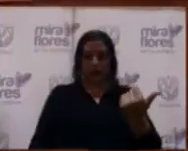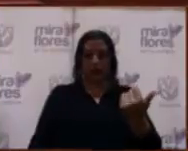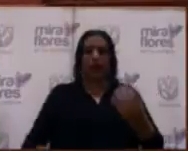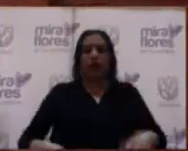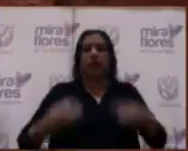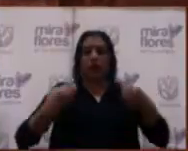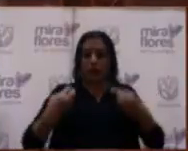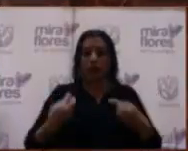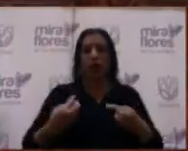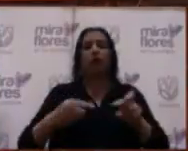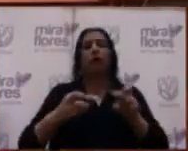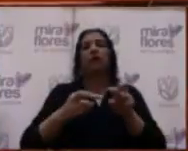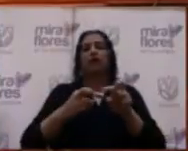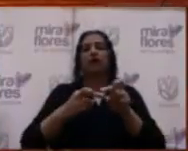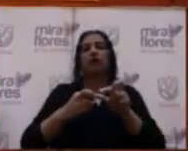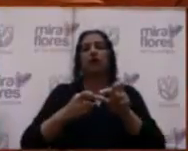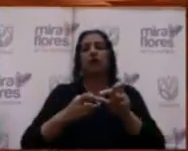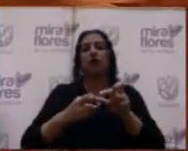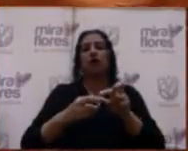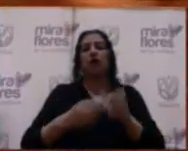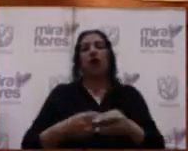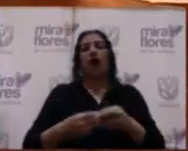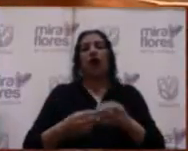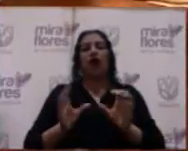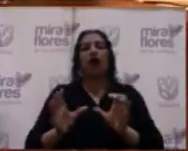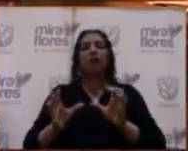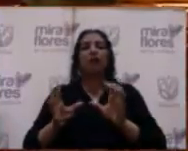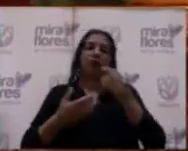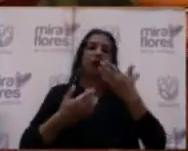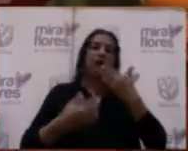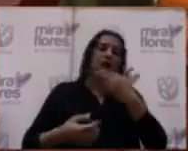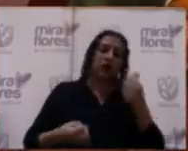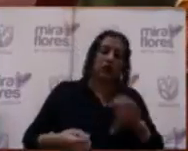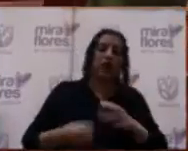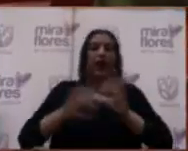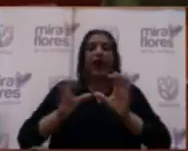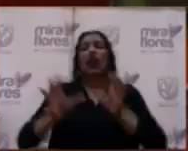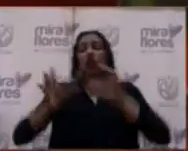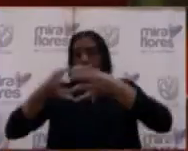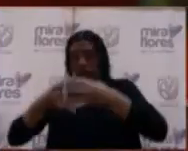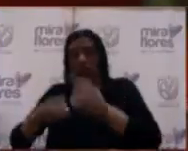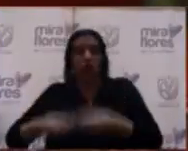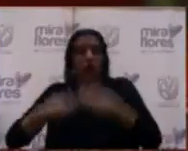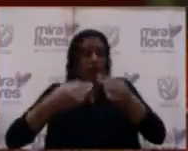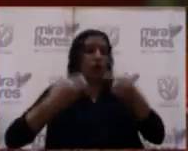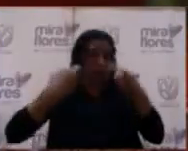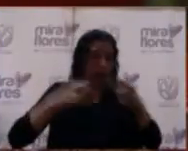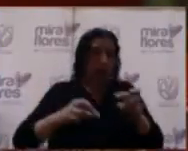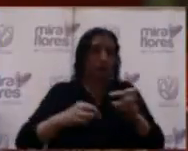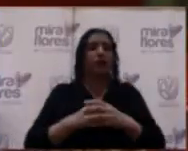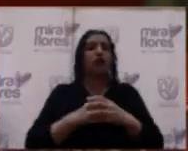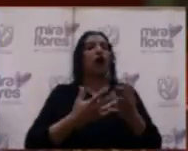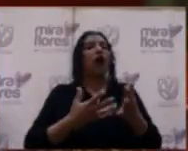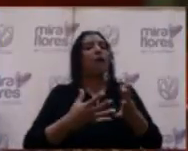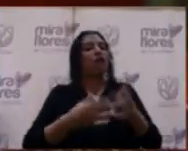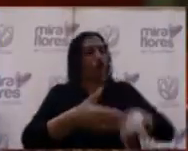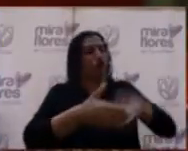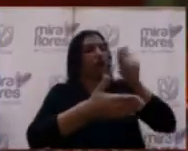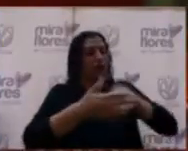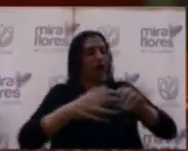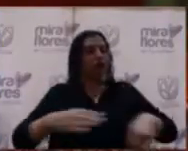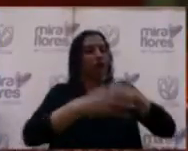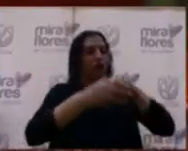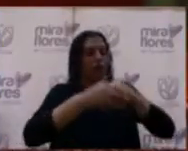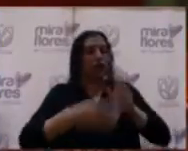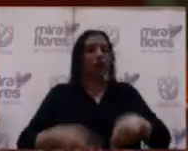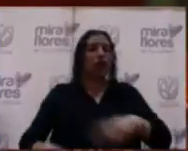a firmar un convenio, o mejor dicho, el consejo autorizó a que se firme un convenio con el Ministerio del Interior para poder